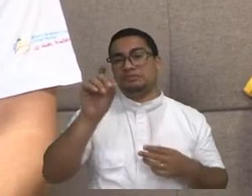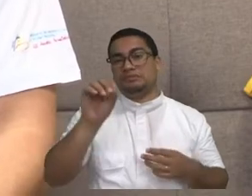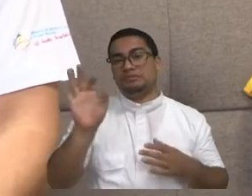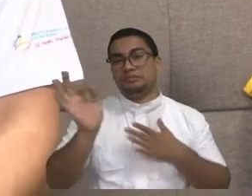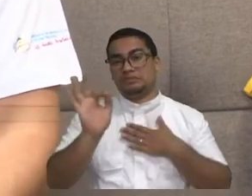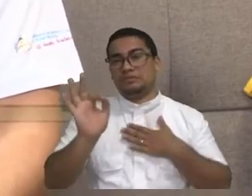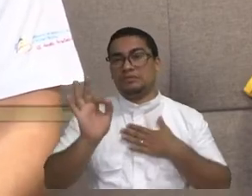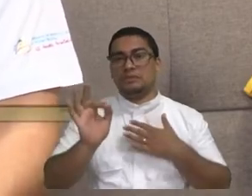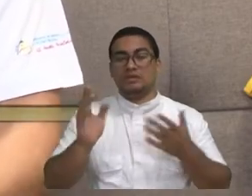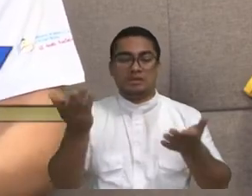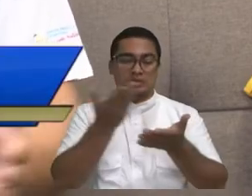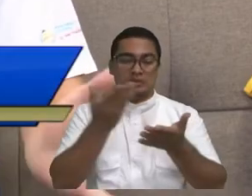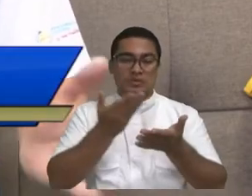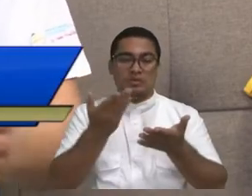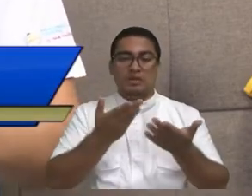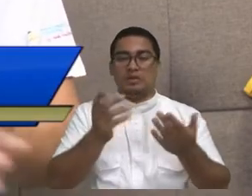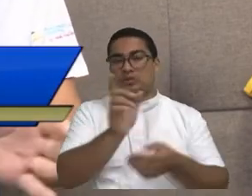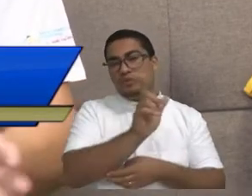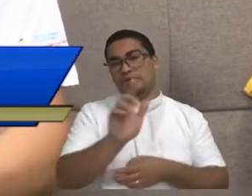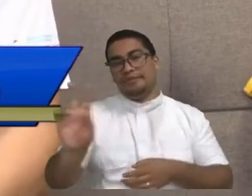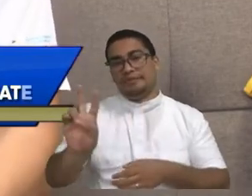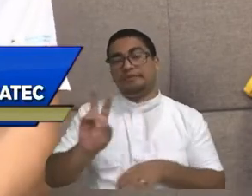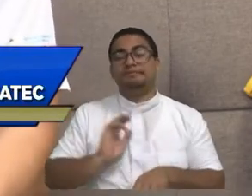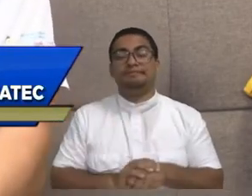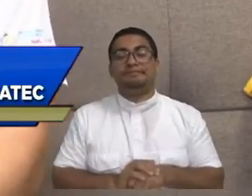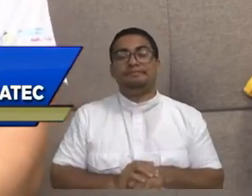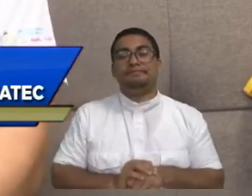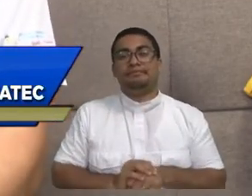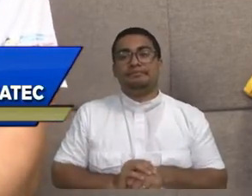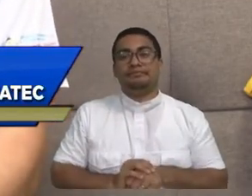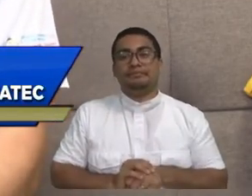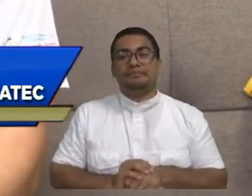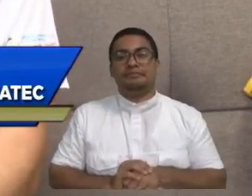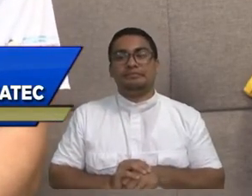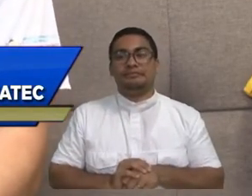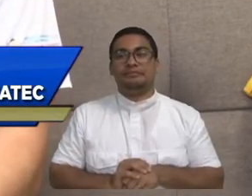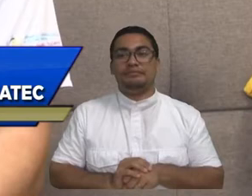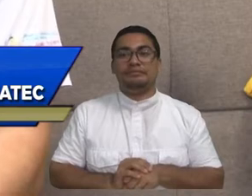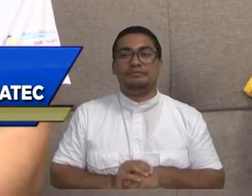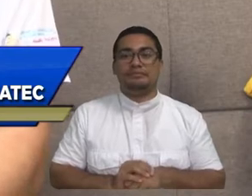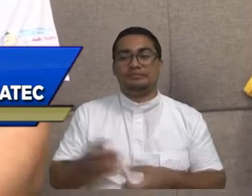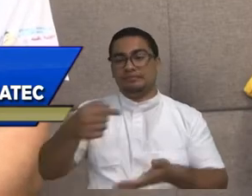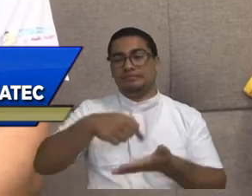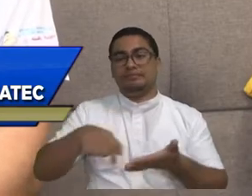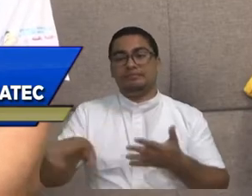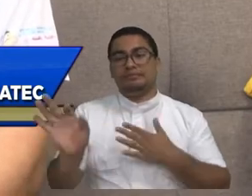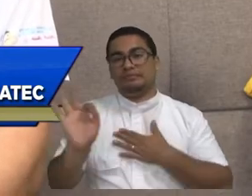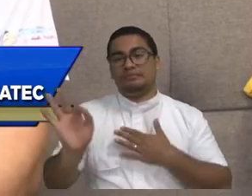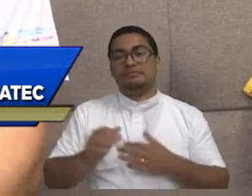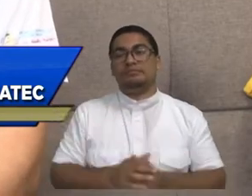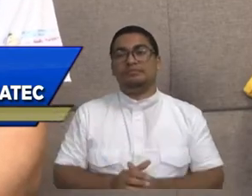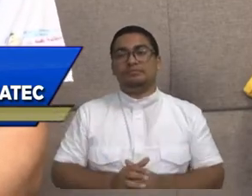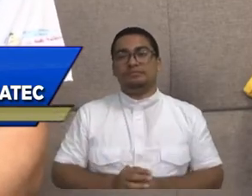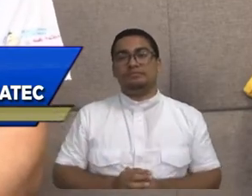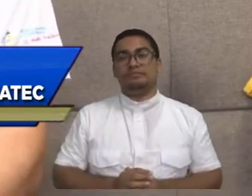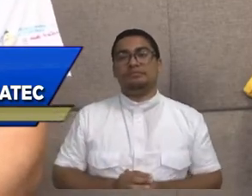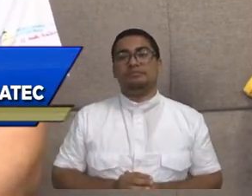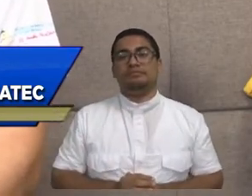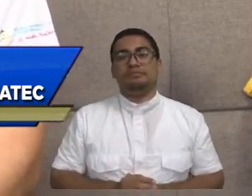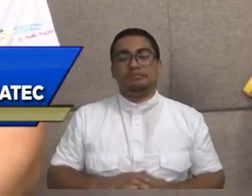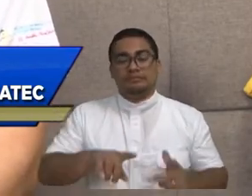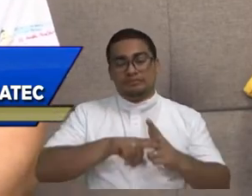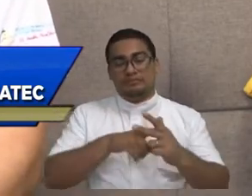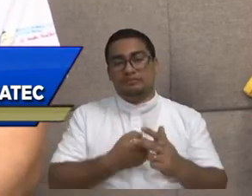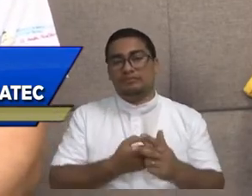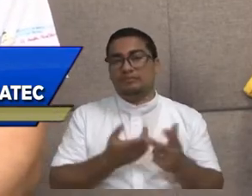turno regular que le llamamos nosotros porque el estudio de lunes a viernes 12 en la en la primera semana de febrero vamos a iniciar